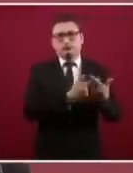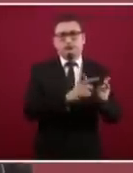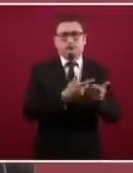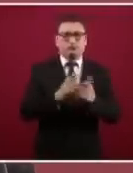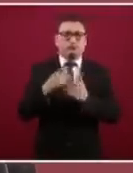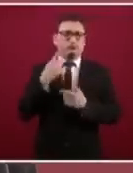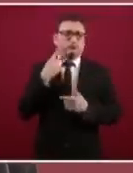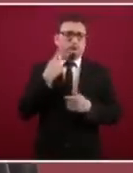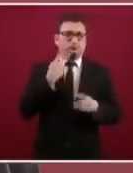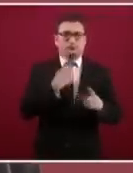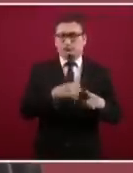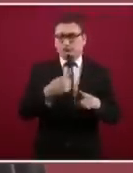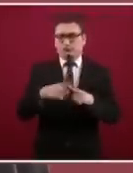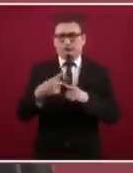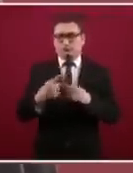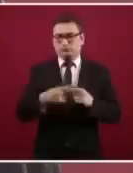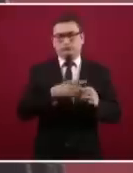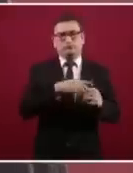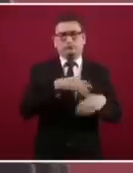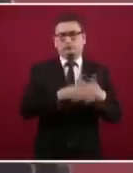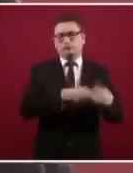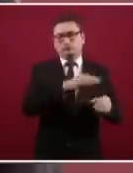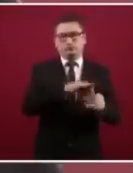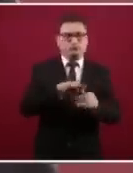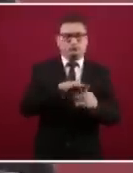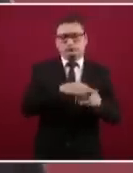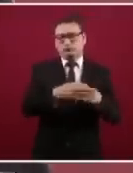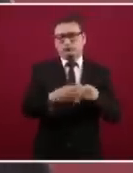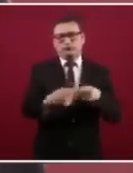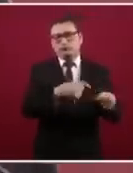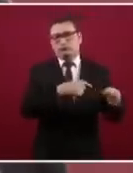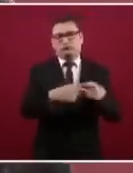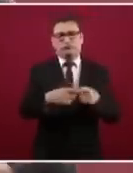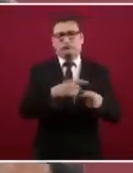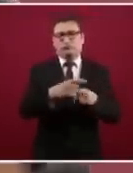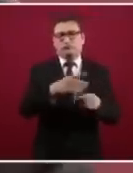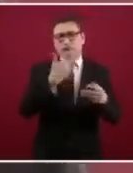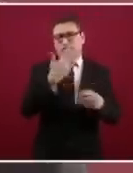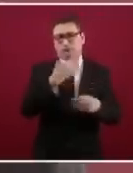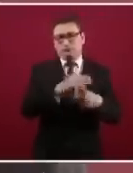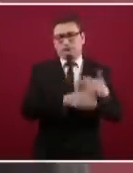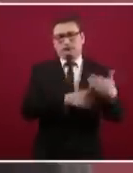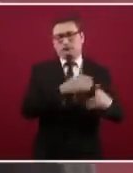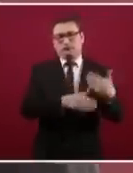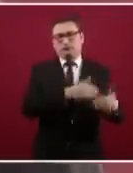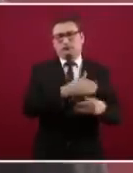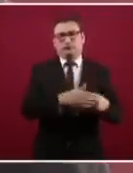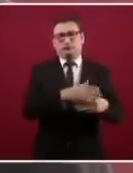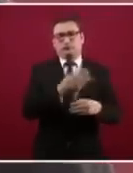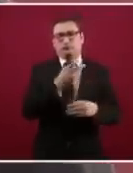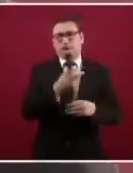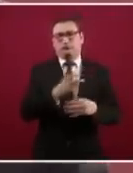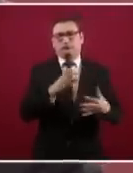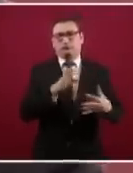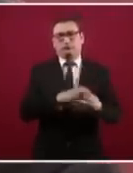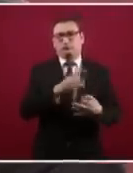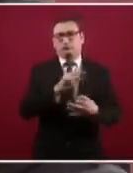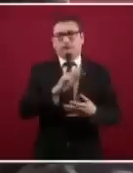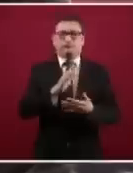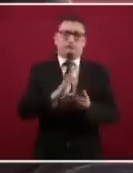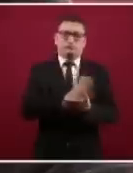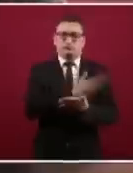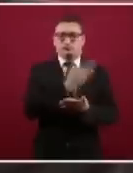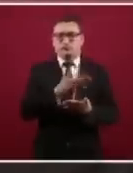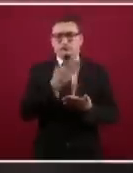contiendas políticas electorales, las pasiones que despiertan los procesos electorales, pues no deben